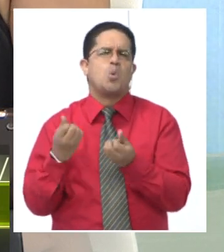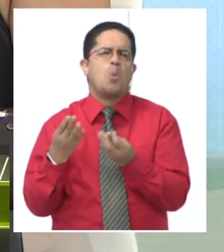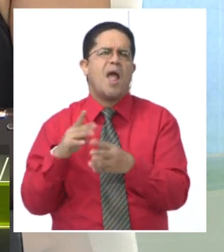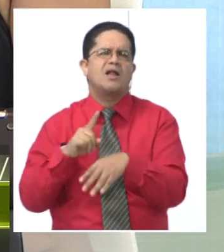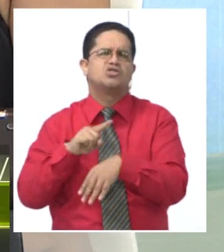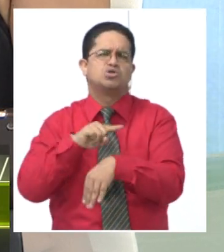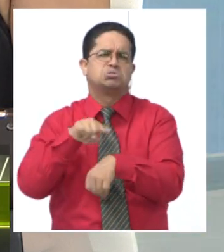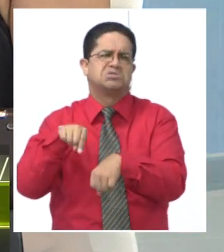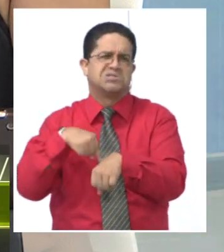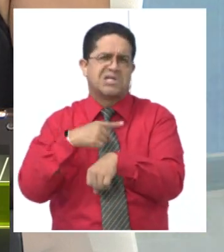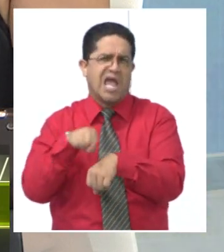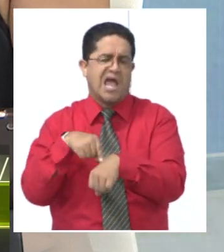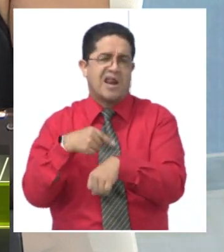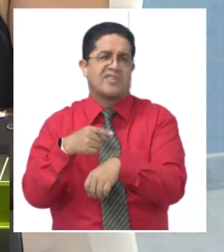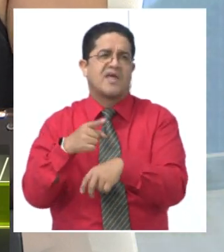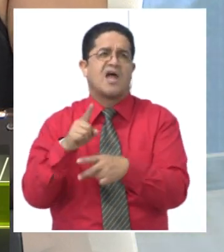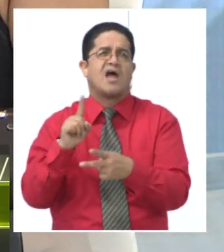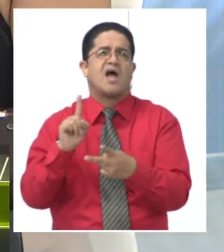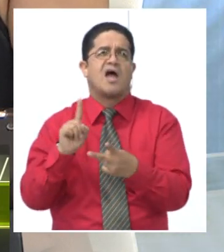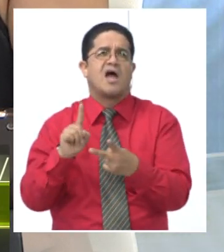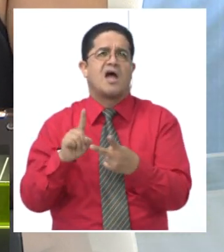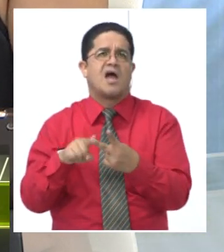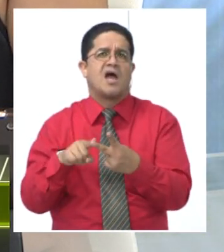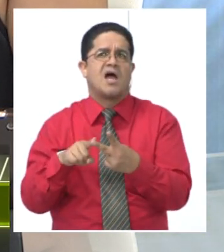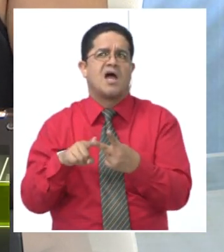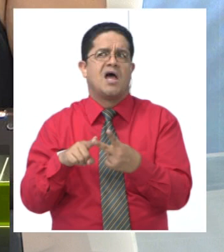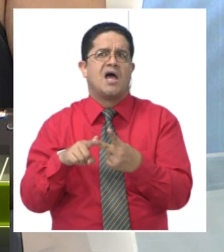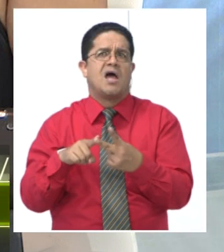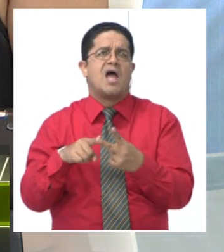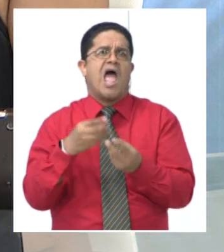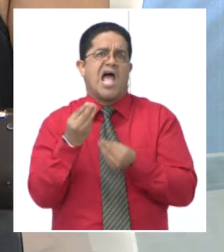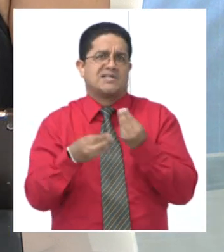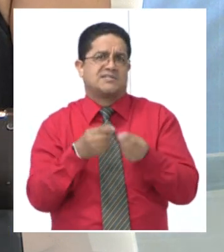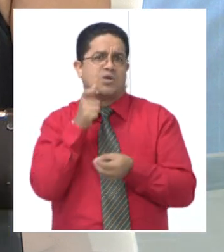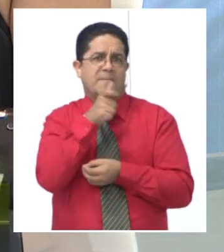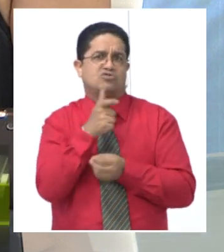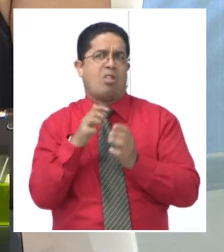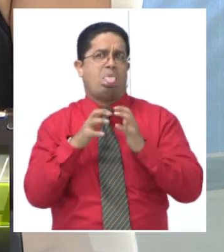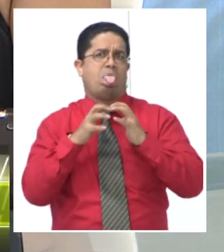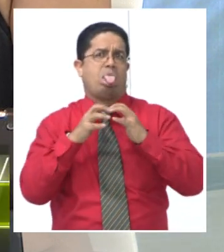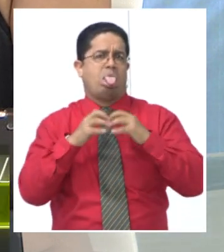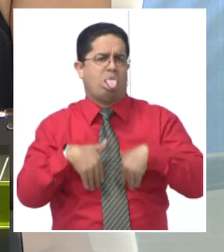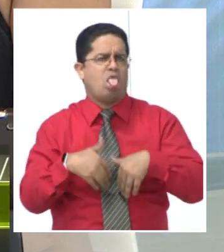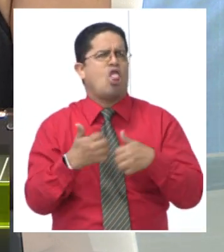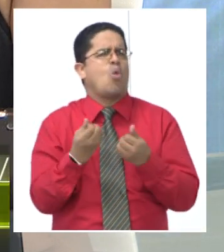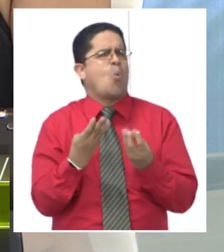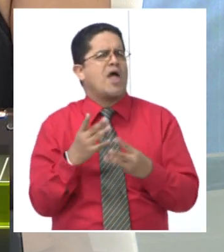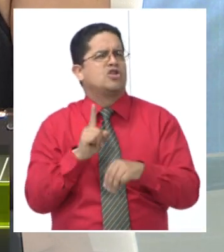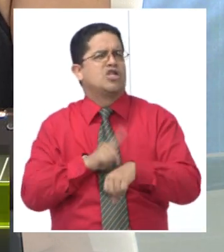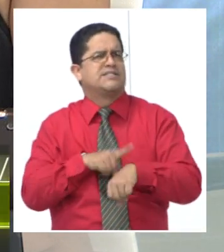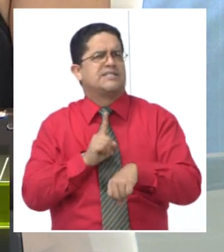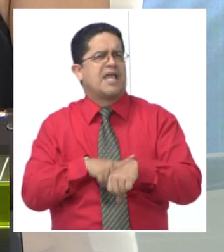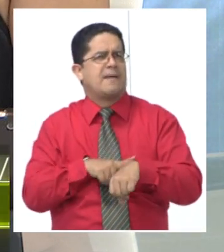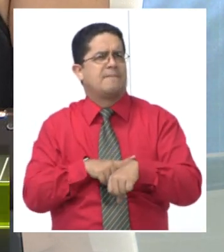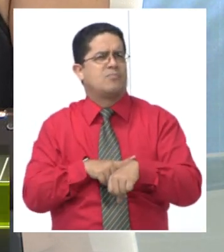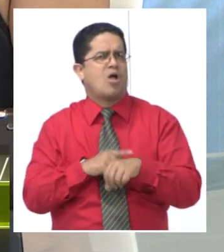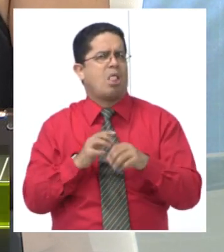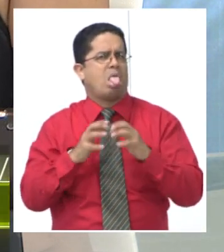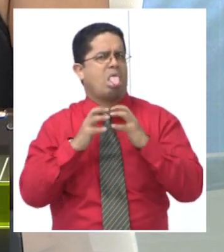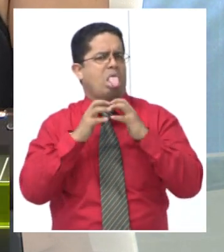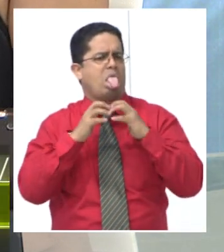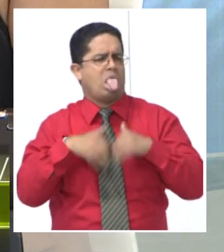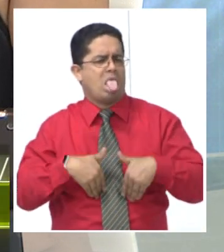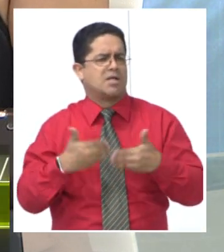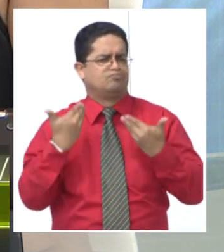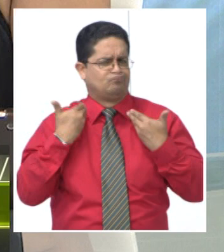de cuello uterino y también poner en desventaja a la paciente. ¿Cuánto tiempo tarda en reflejarse en el organismo